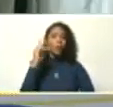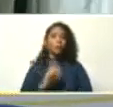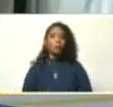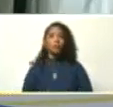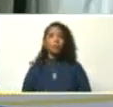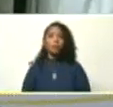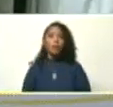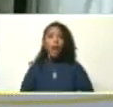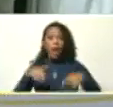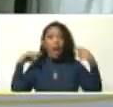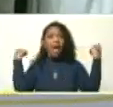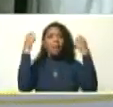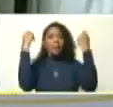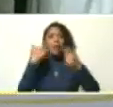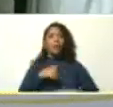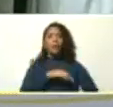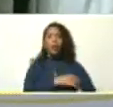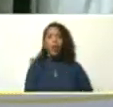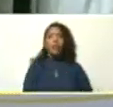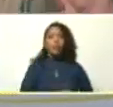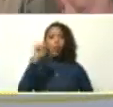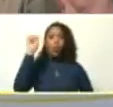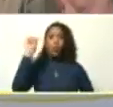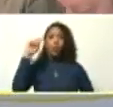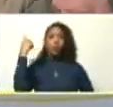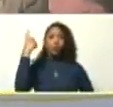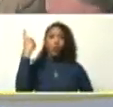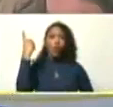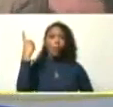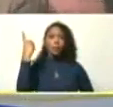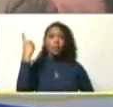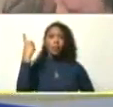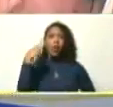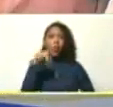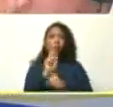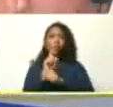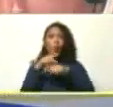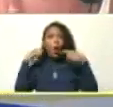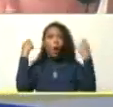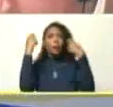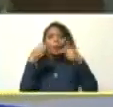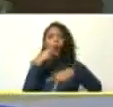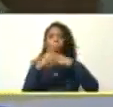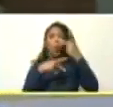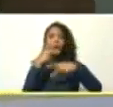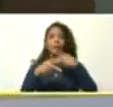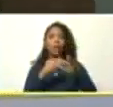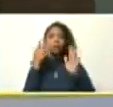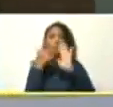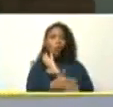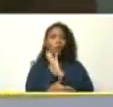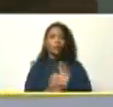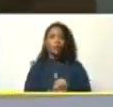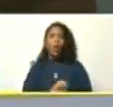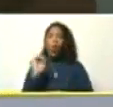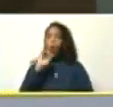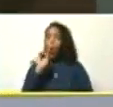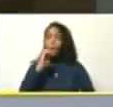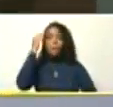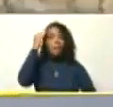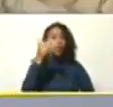Las campañas de nuestro libertador no solo fueron campañas políticas o